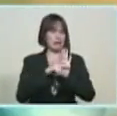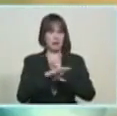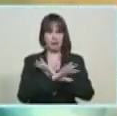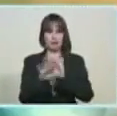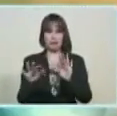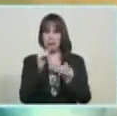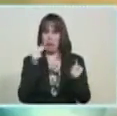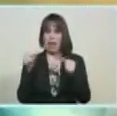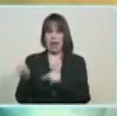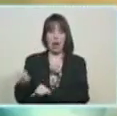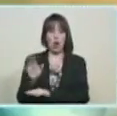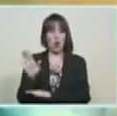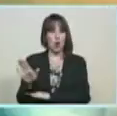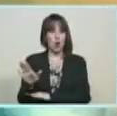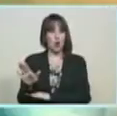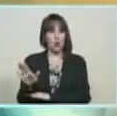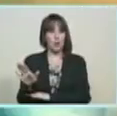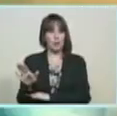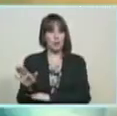muy malvados.